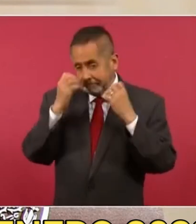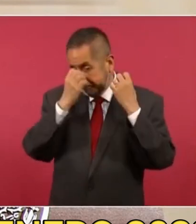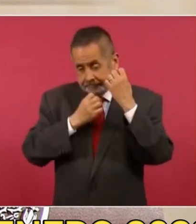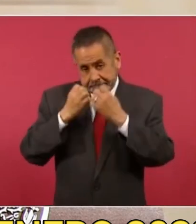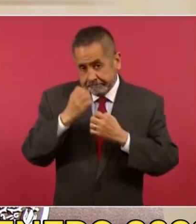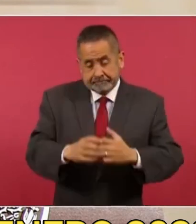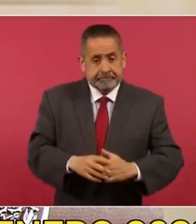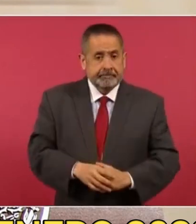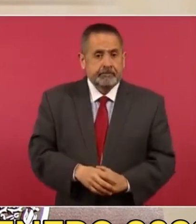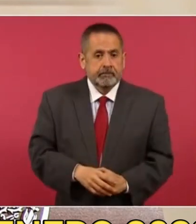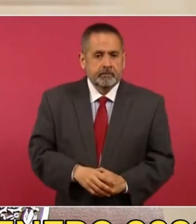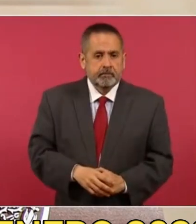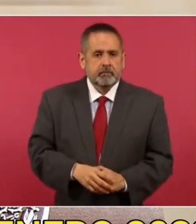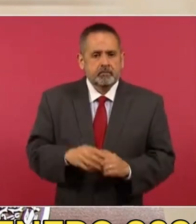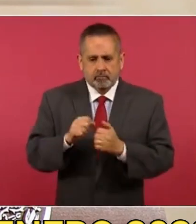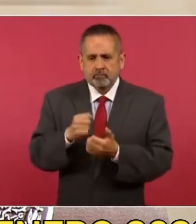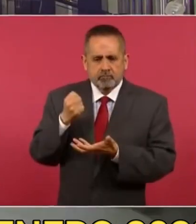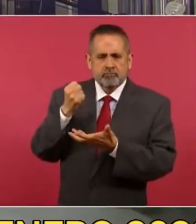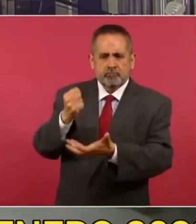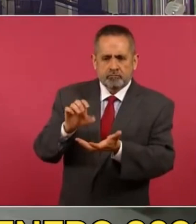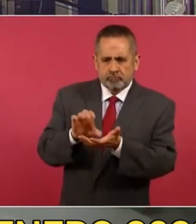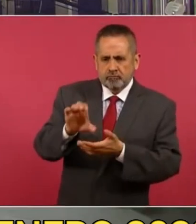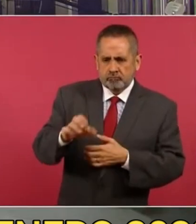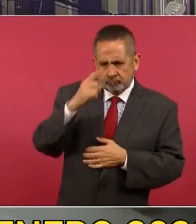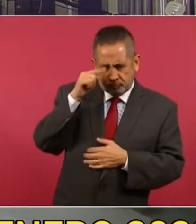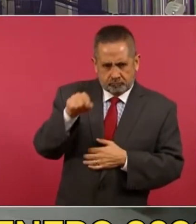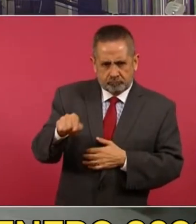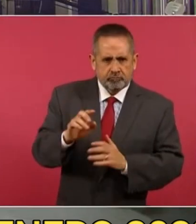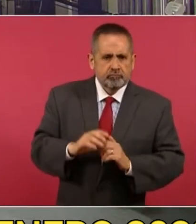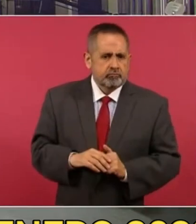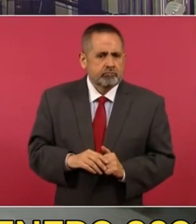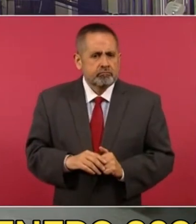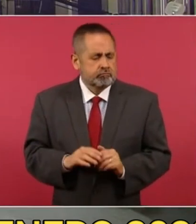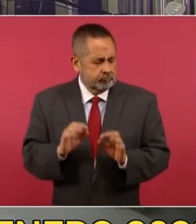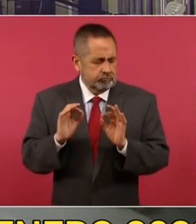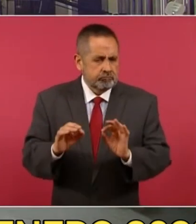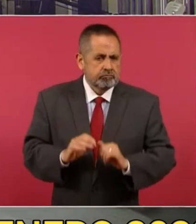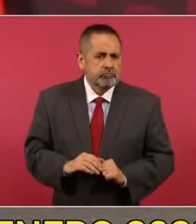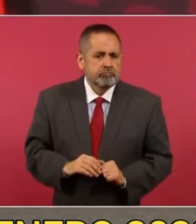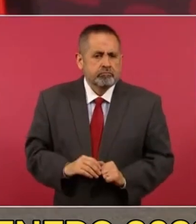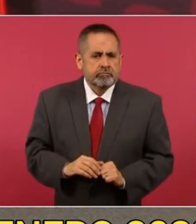Y con presupuesto que no ha faltado.